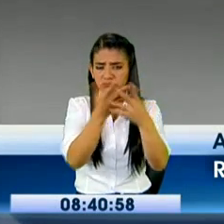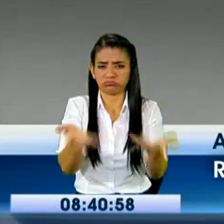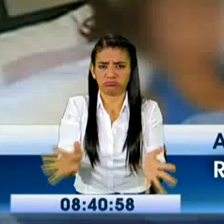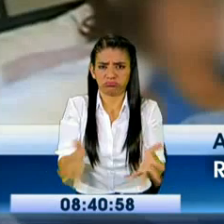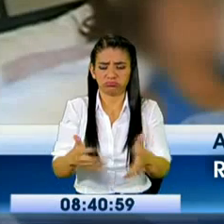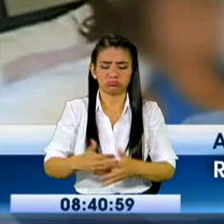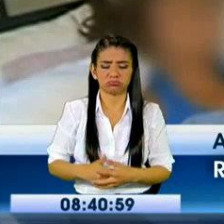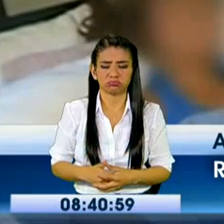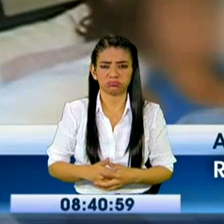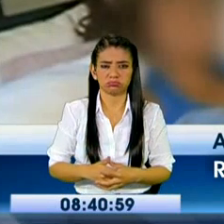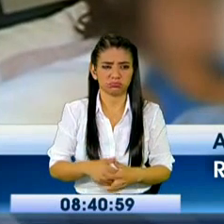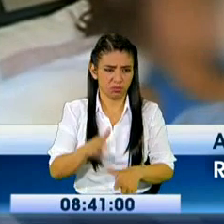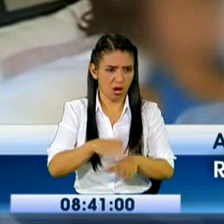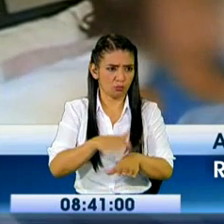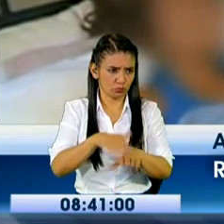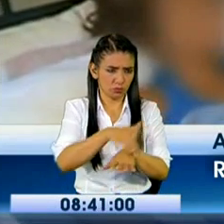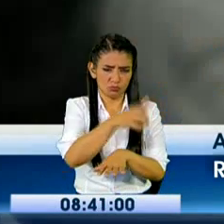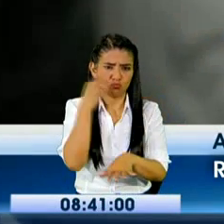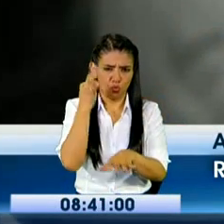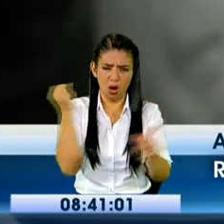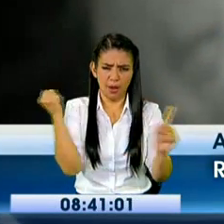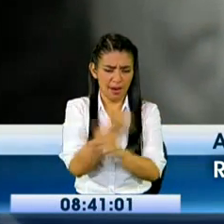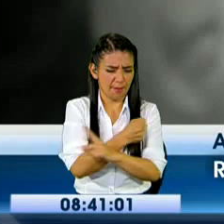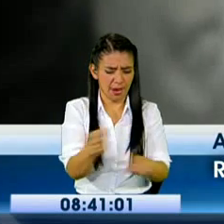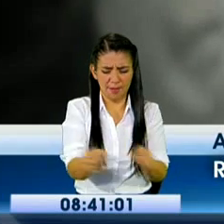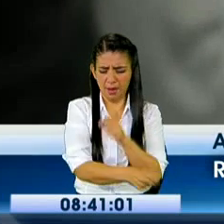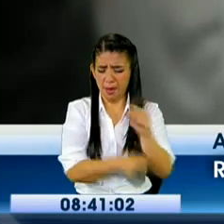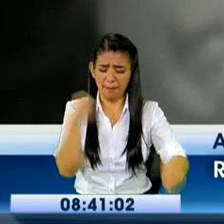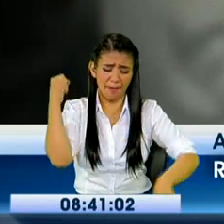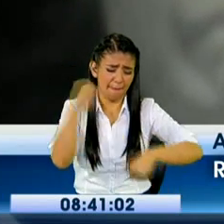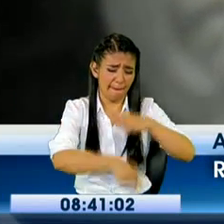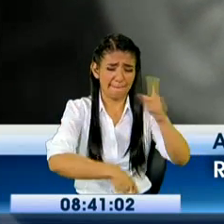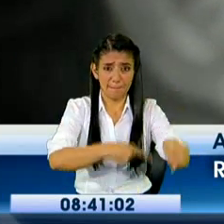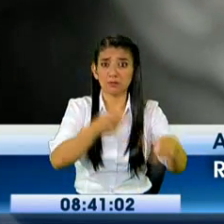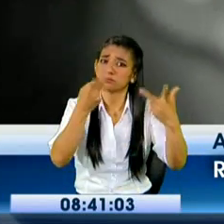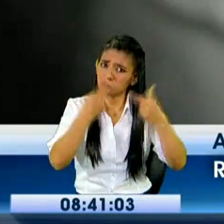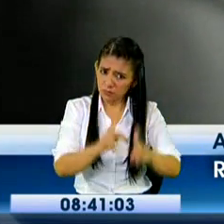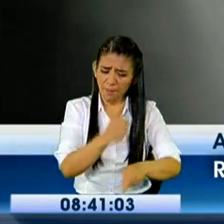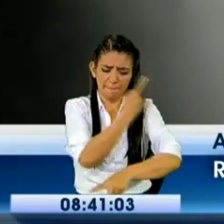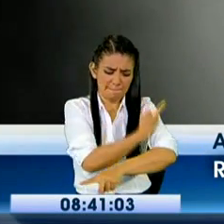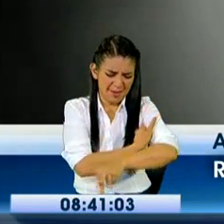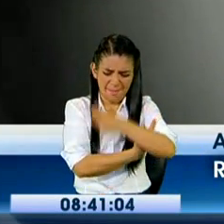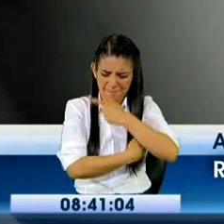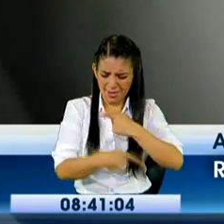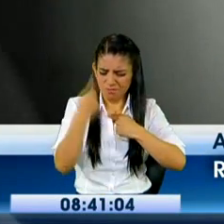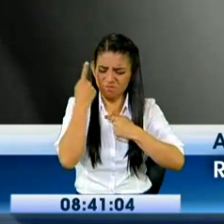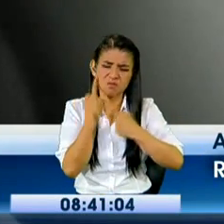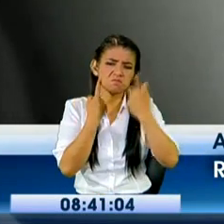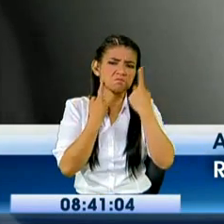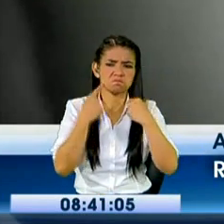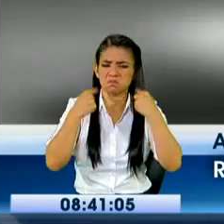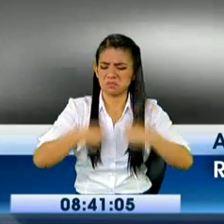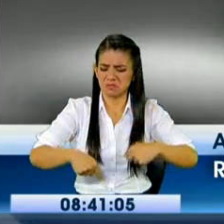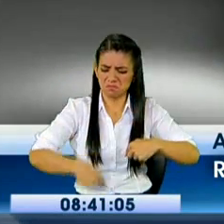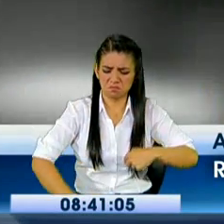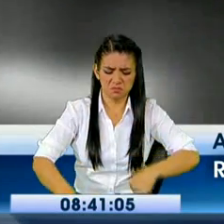detenciones por la salvaje agresión sufrida por Silva, que incluyó varios cortes en todo el